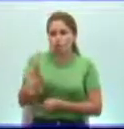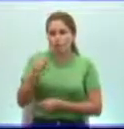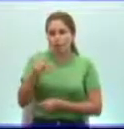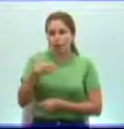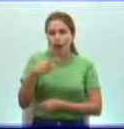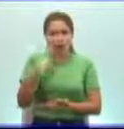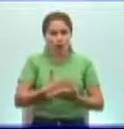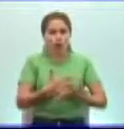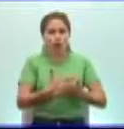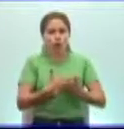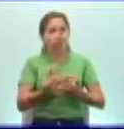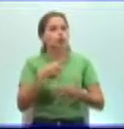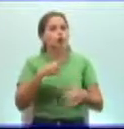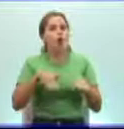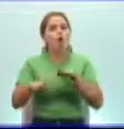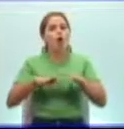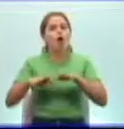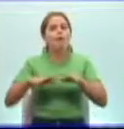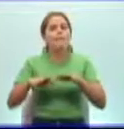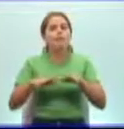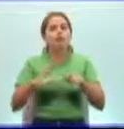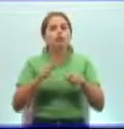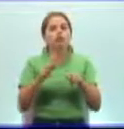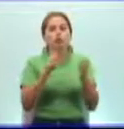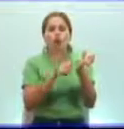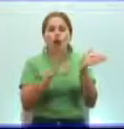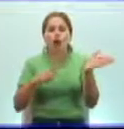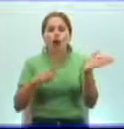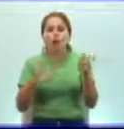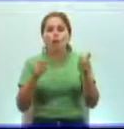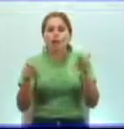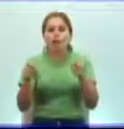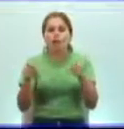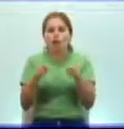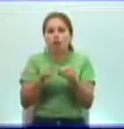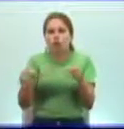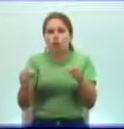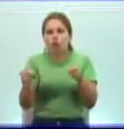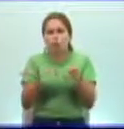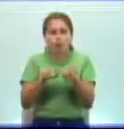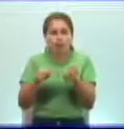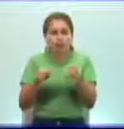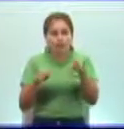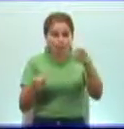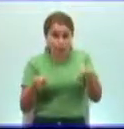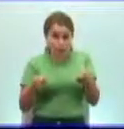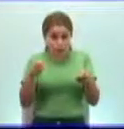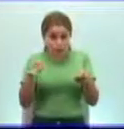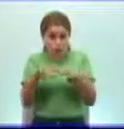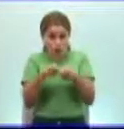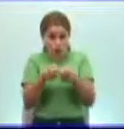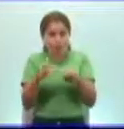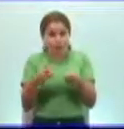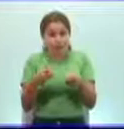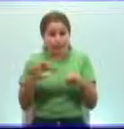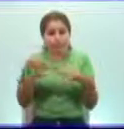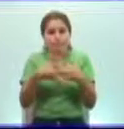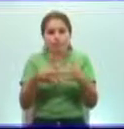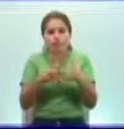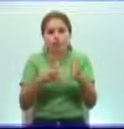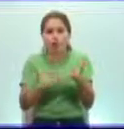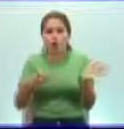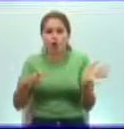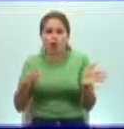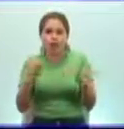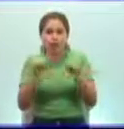cuando se pone en movimiento un alambre cerca de un imán o a la inversa, un imán respecto a un alambre, se establece una corriente